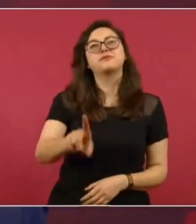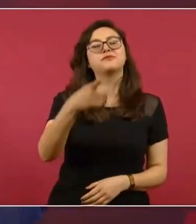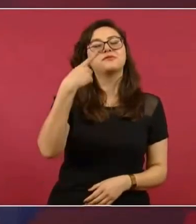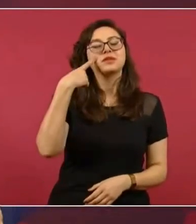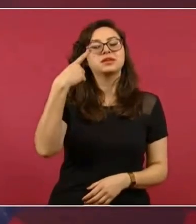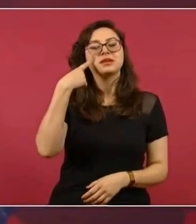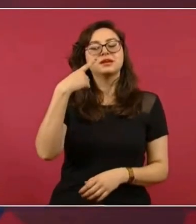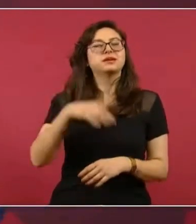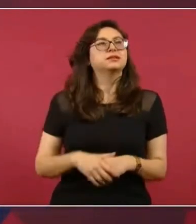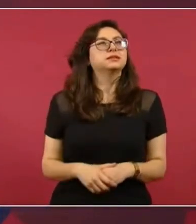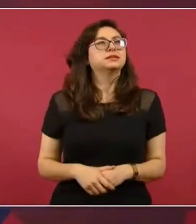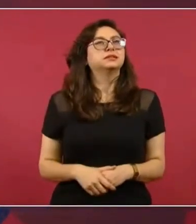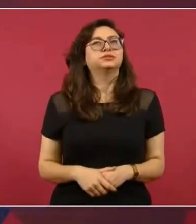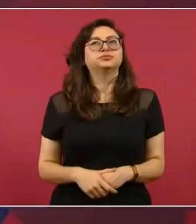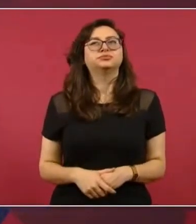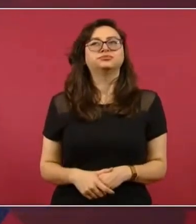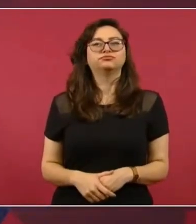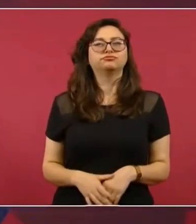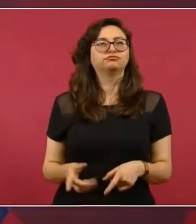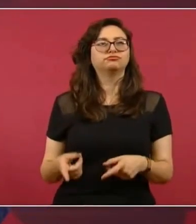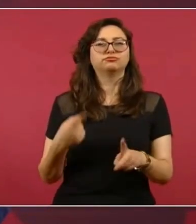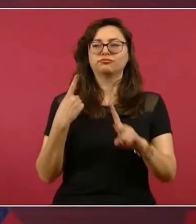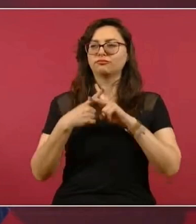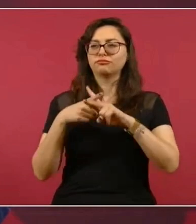los últimos